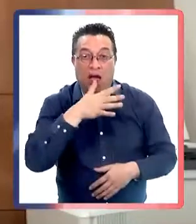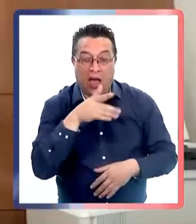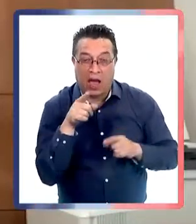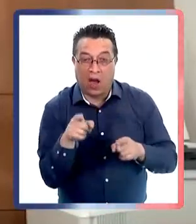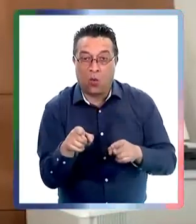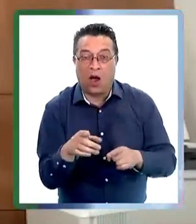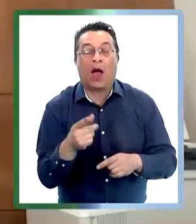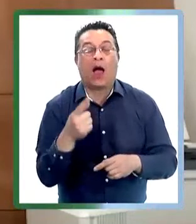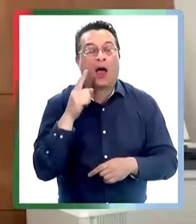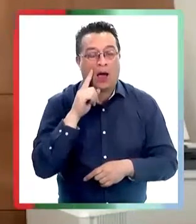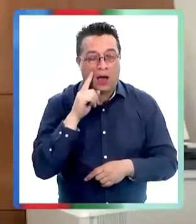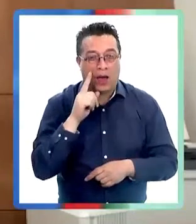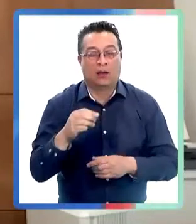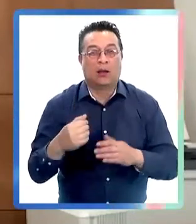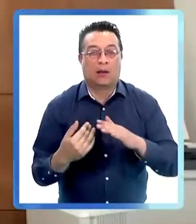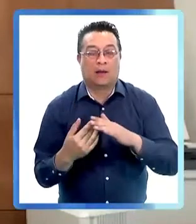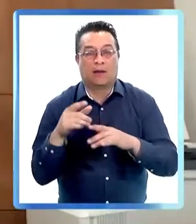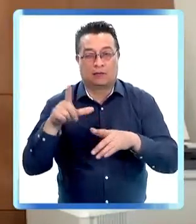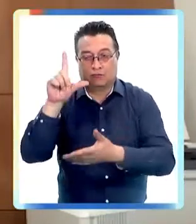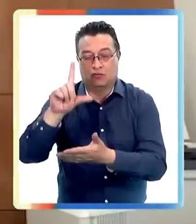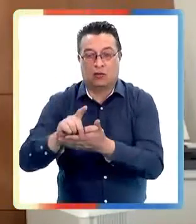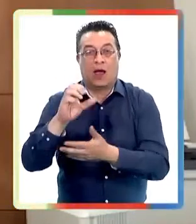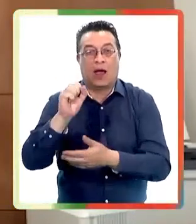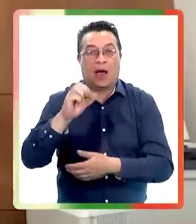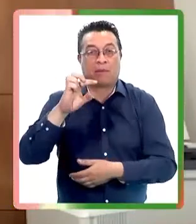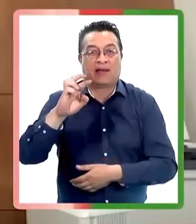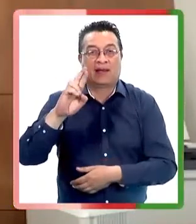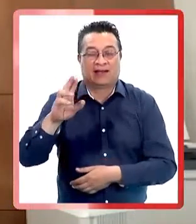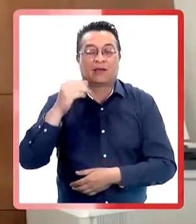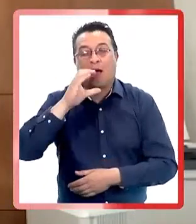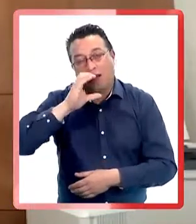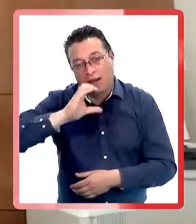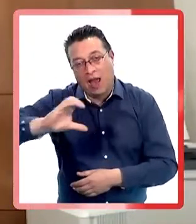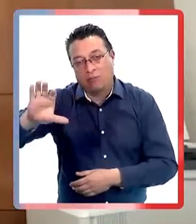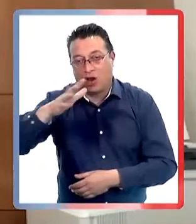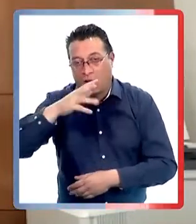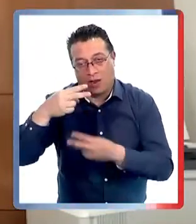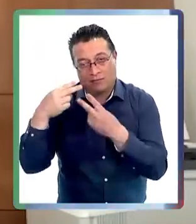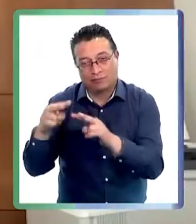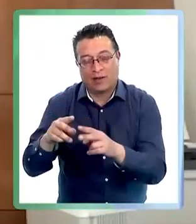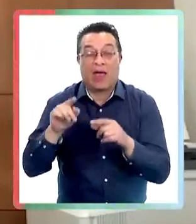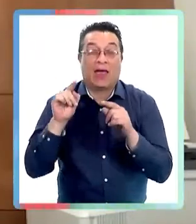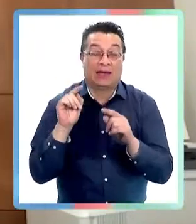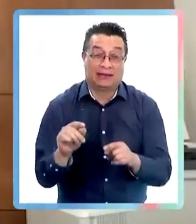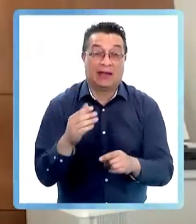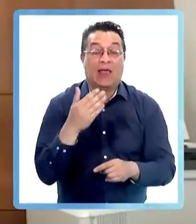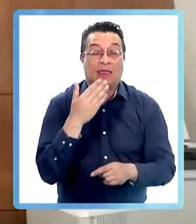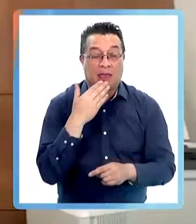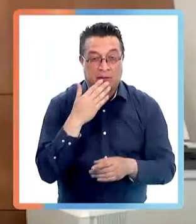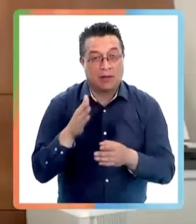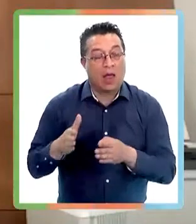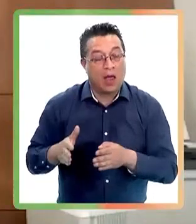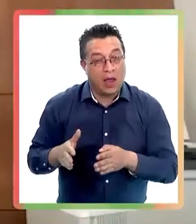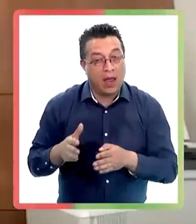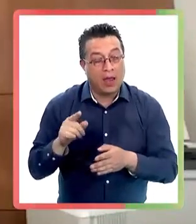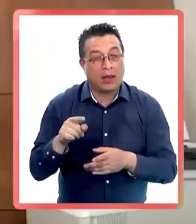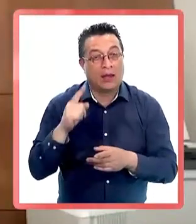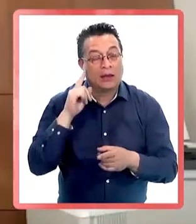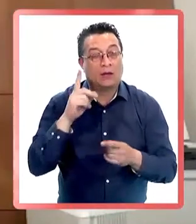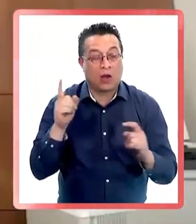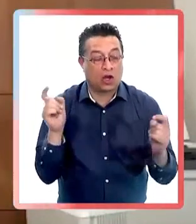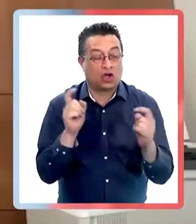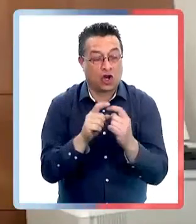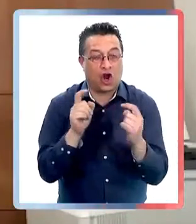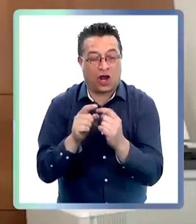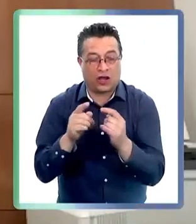agua potable, plantas de APR o de agua potable rural, asimismo también con vías que tengan que